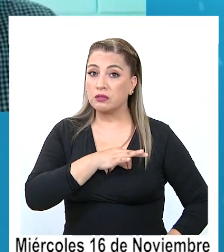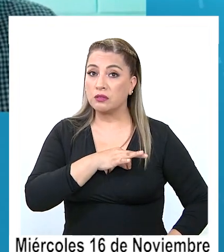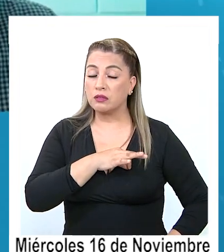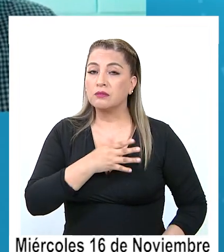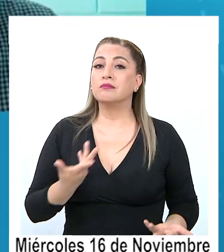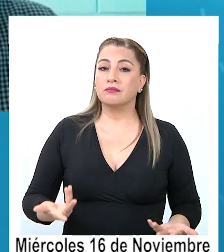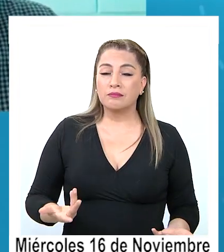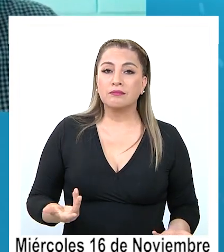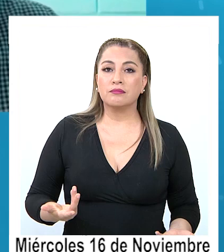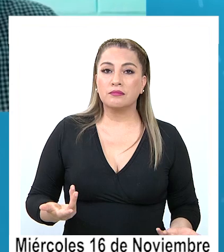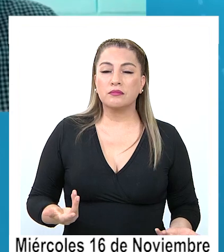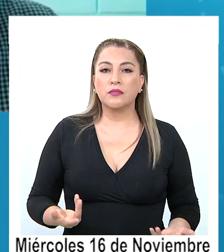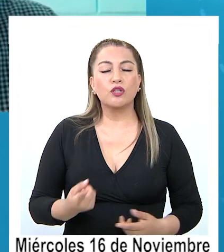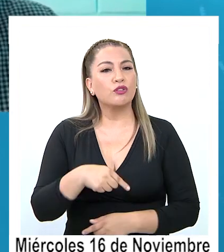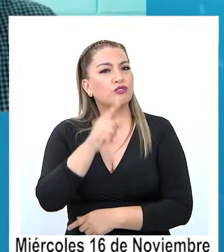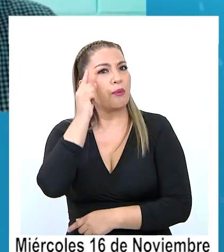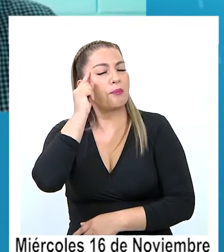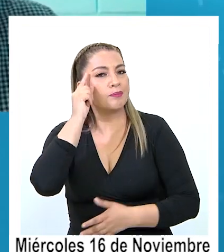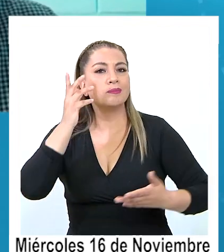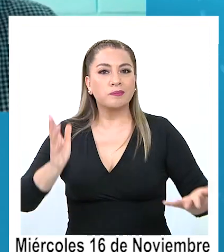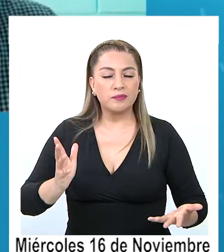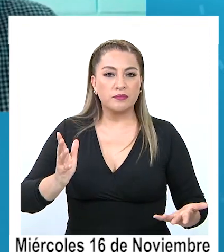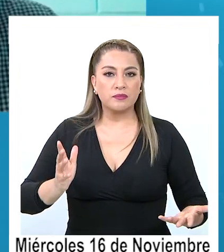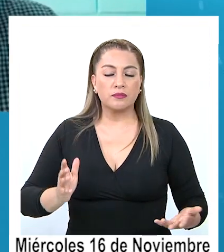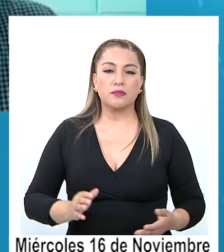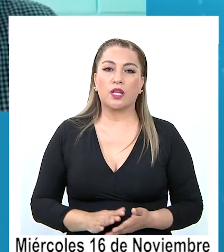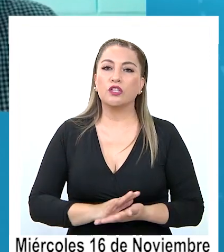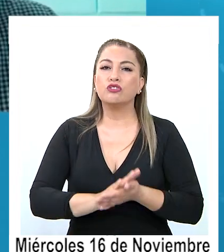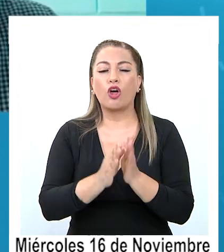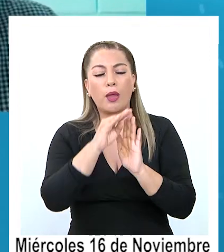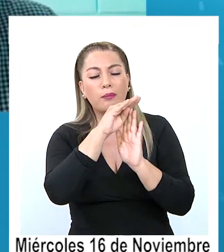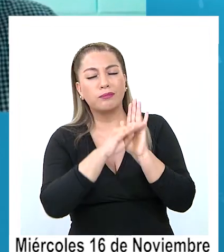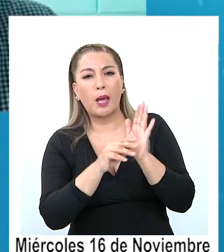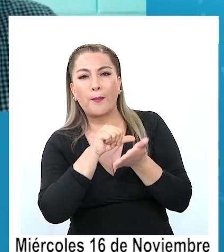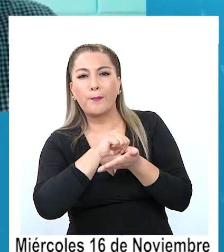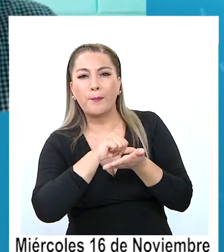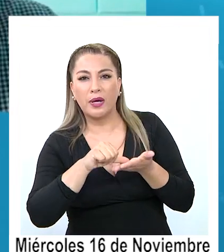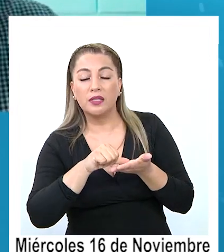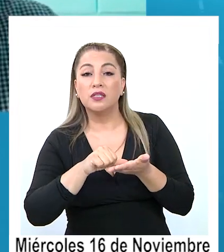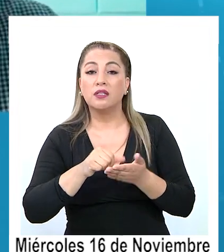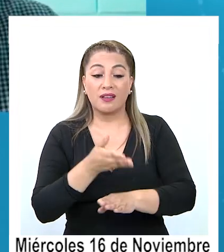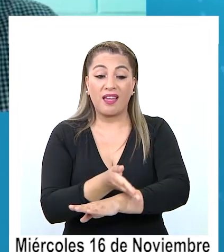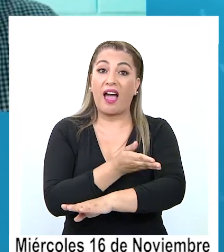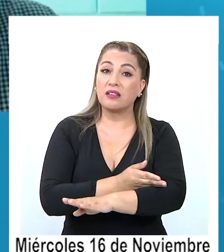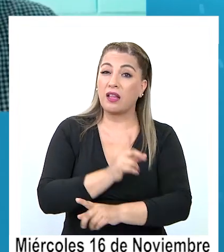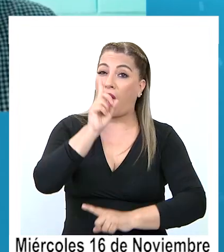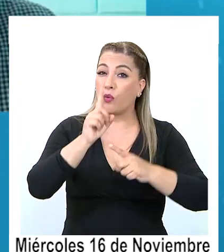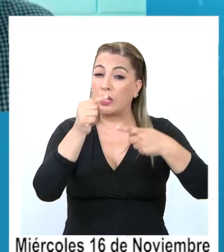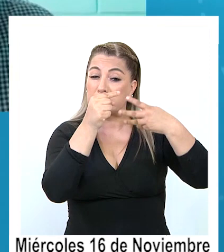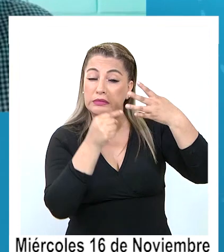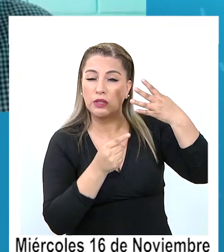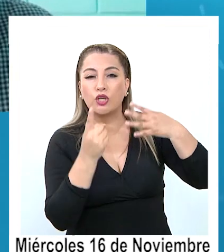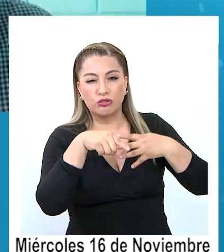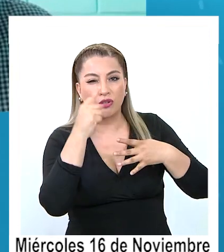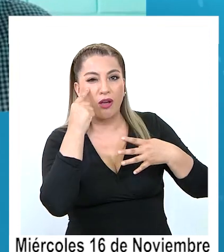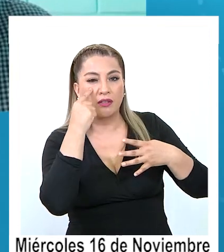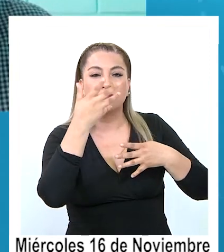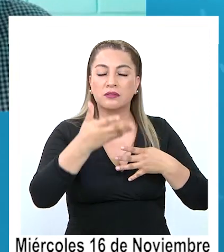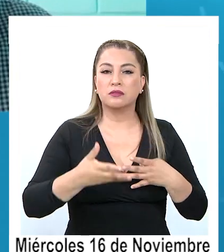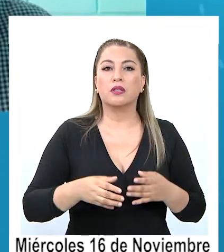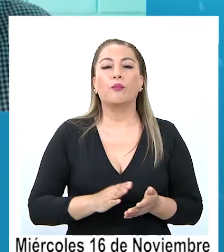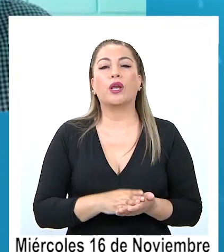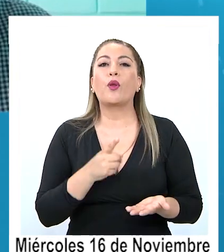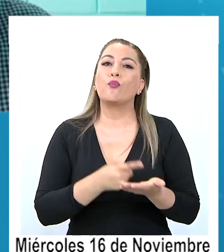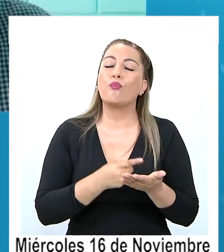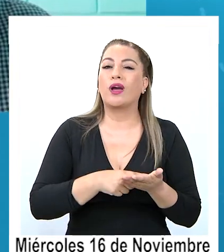pocas. Hay que considerar, además de que todas las medidas, las sanciones que dijimos recién, que son solo algunas, ¿cierto? Las más conocidas, la retención